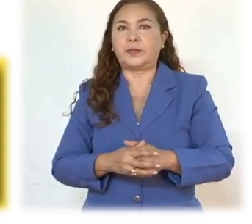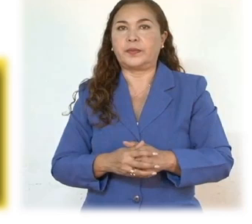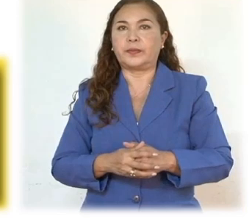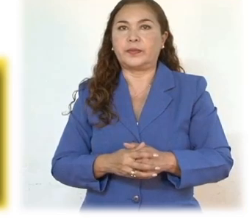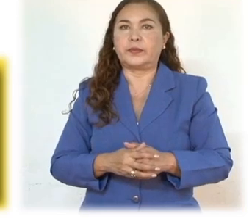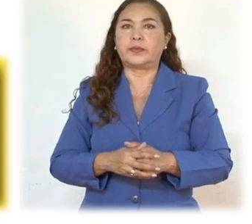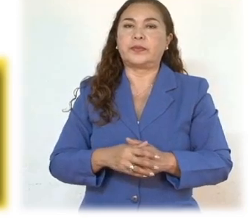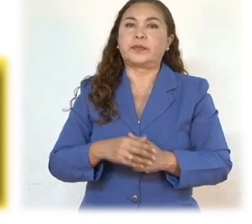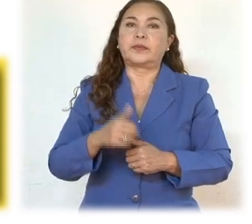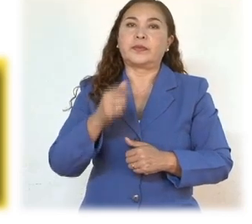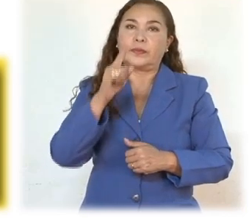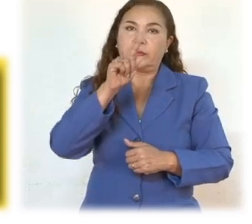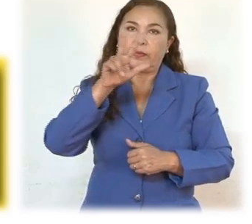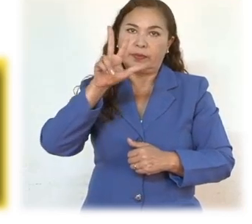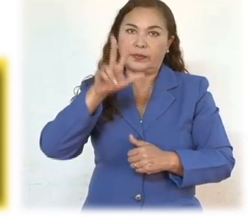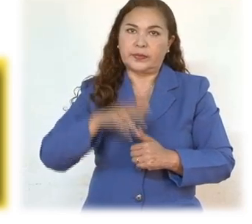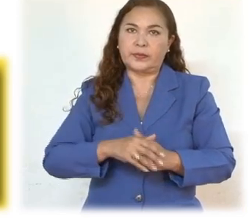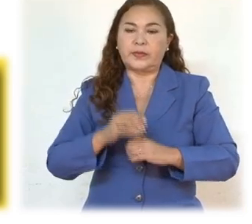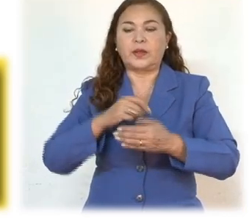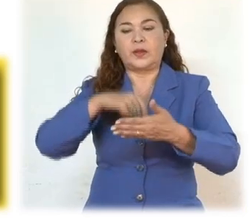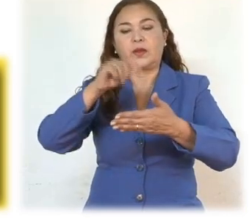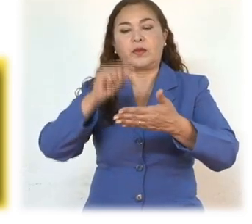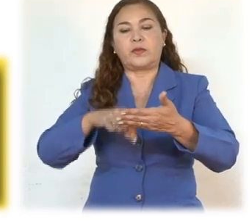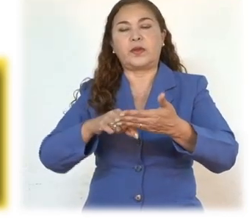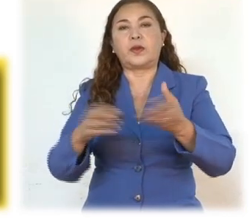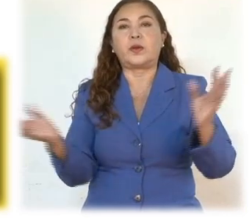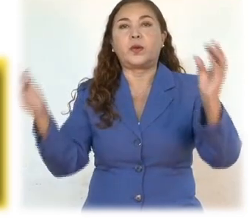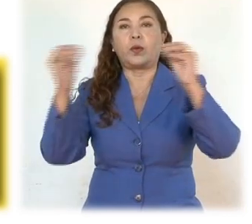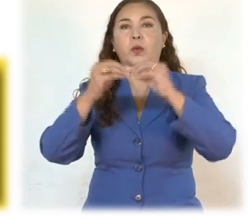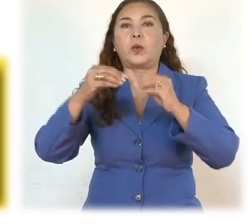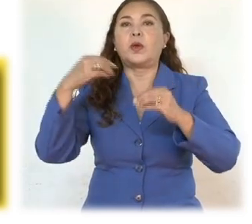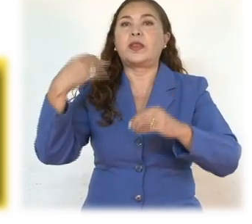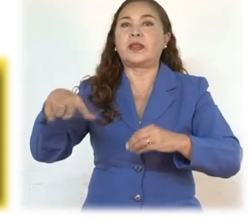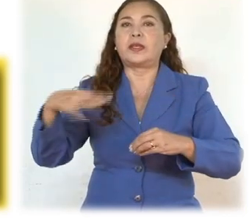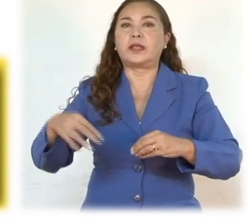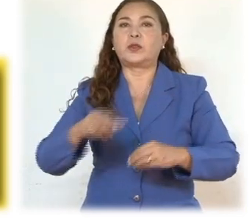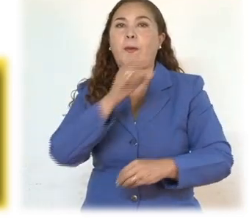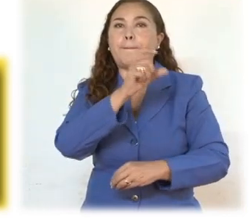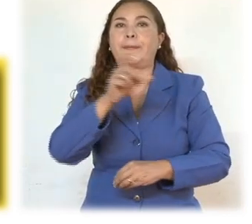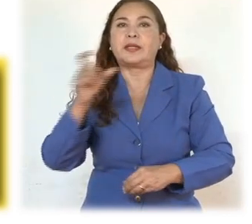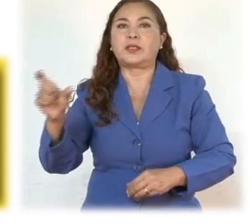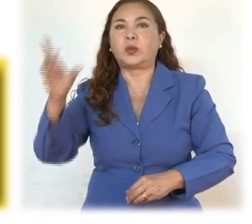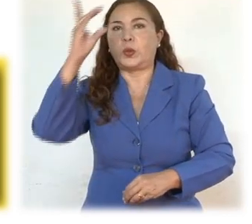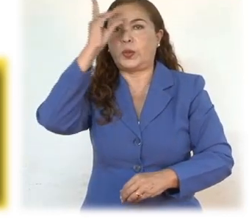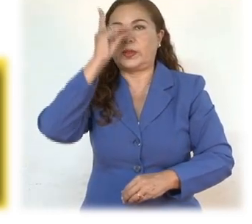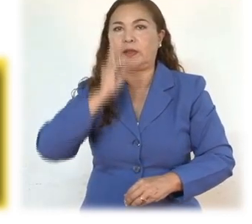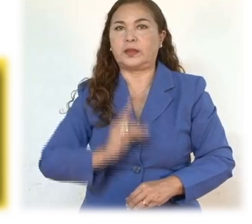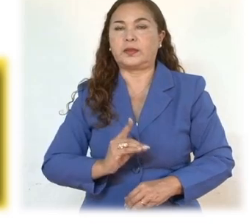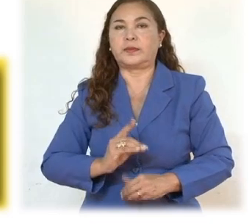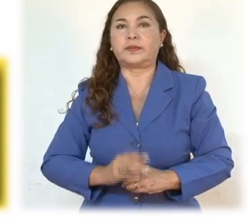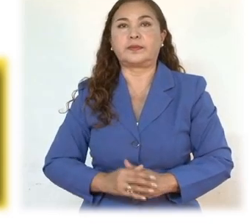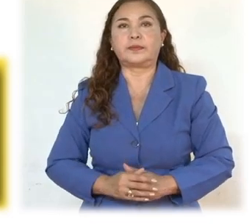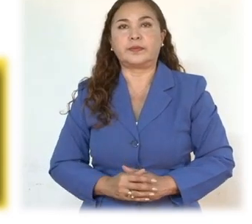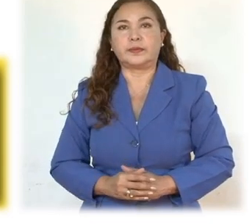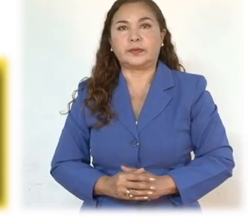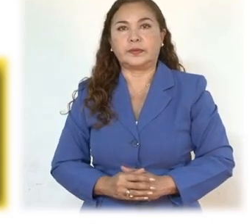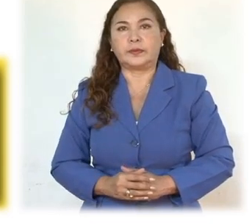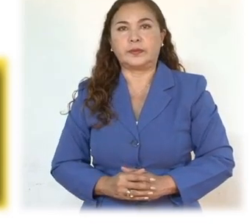2007 día 13 firma de la convención de los derechos de las personas con